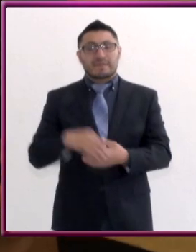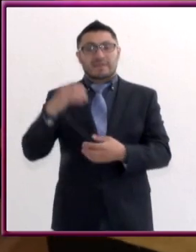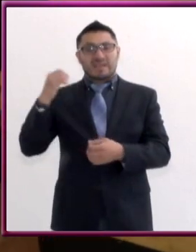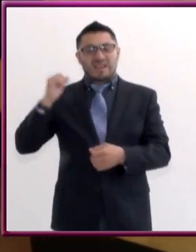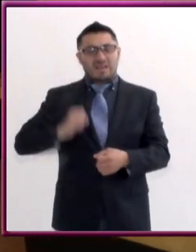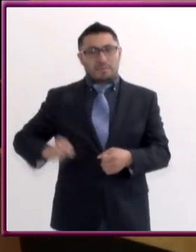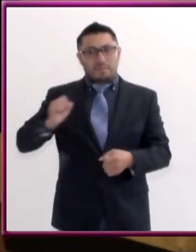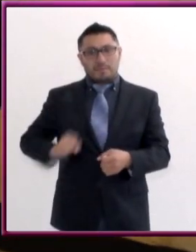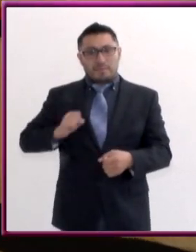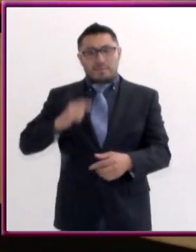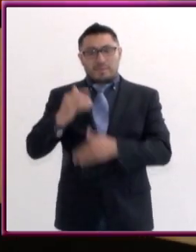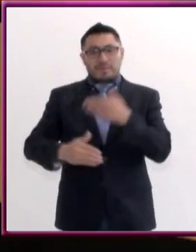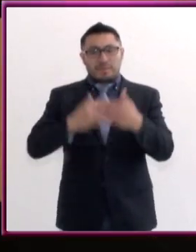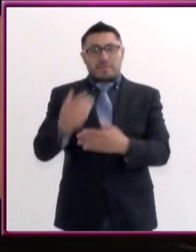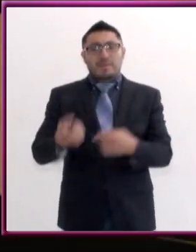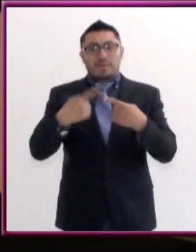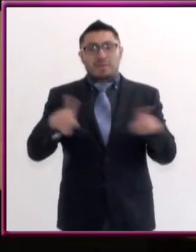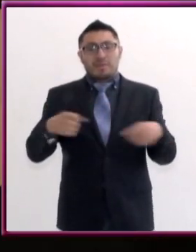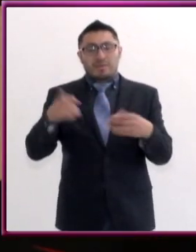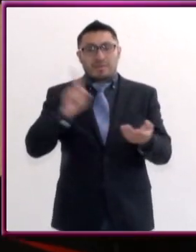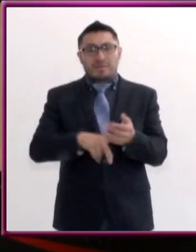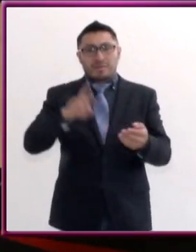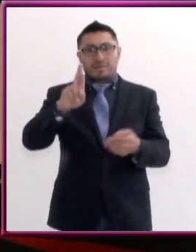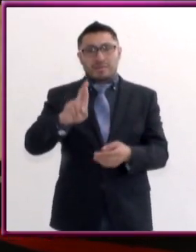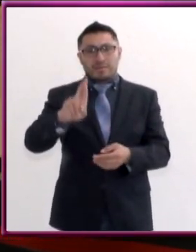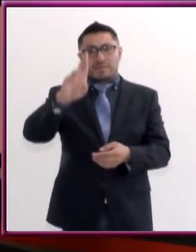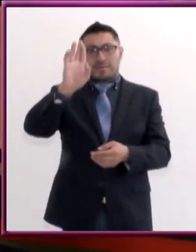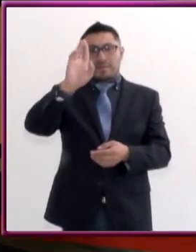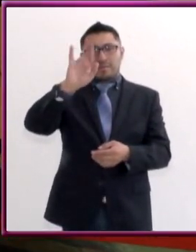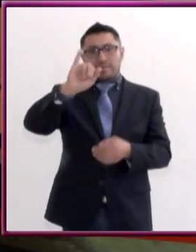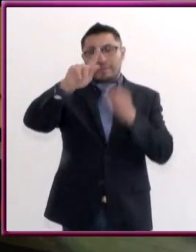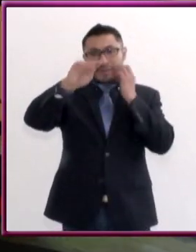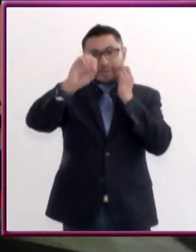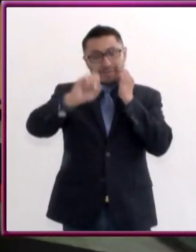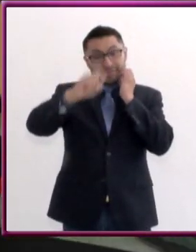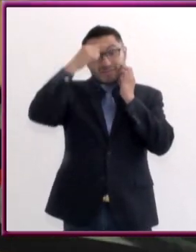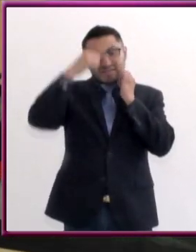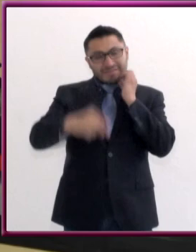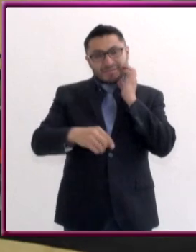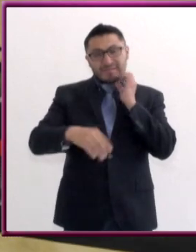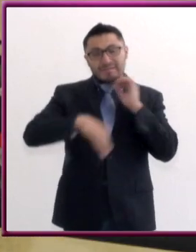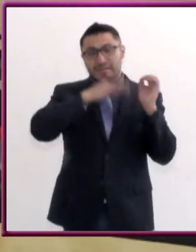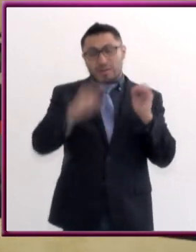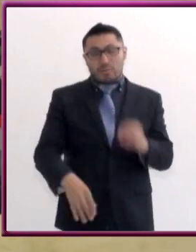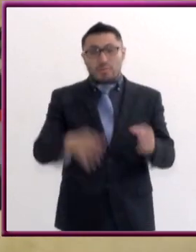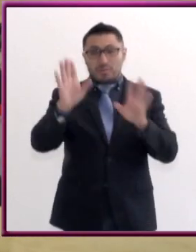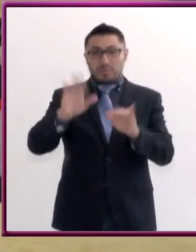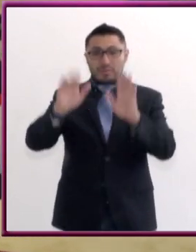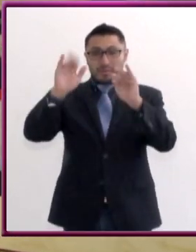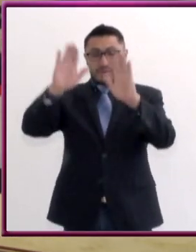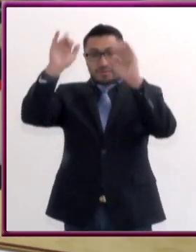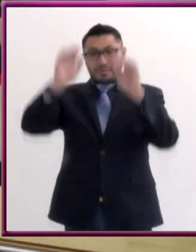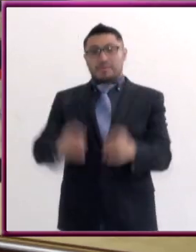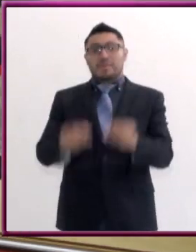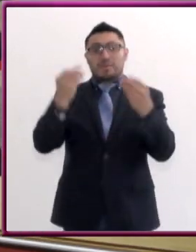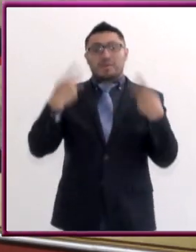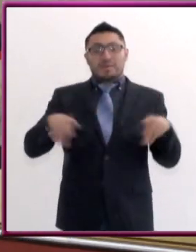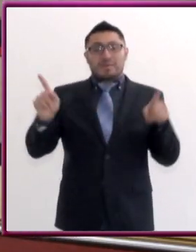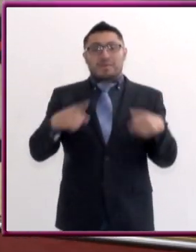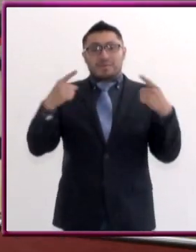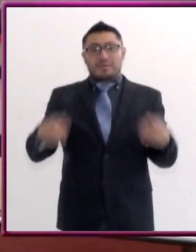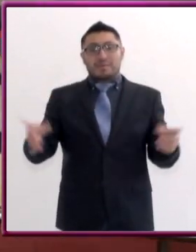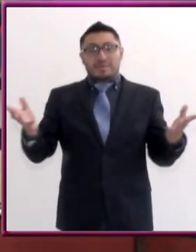Durante siglos, la música formó parte de los ritos para despedir a los muertos. Muchos compositores occidentales